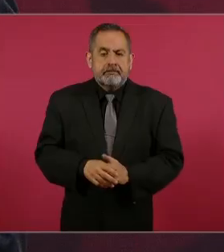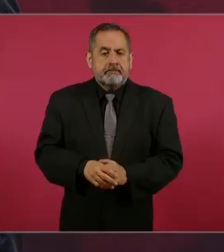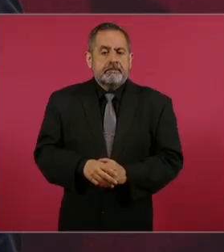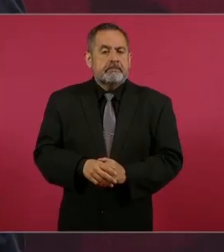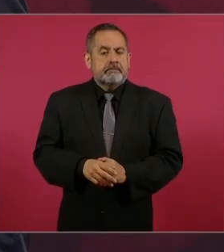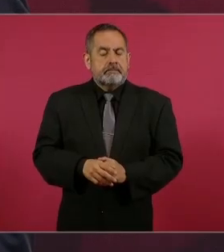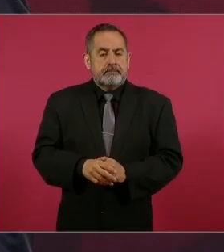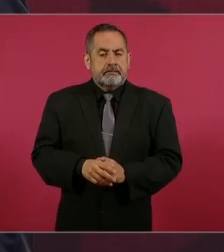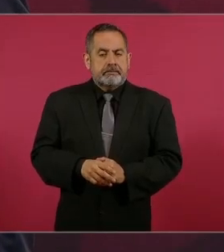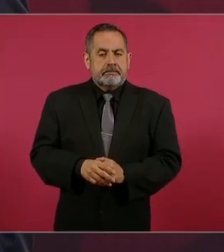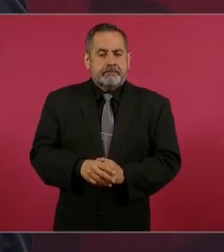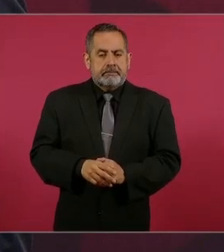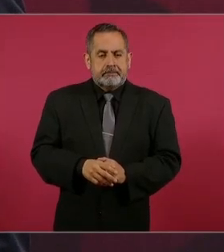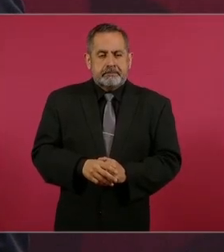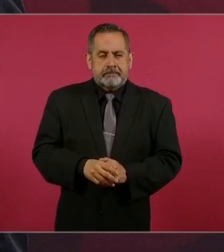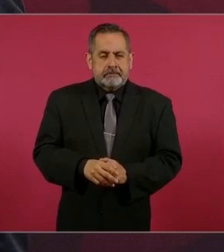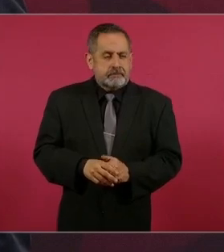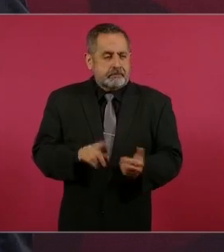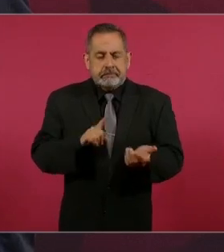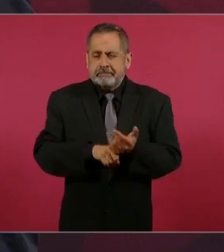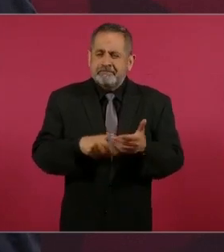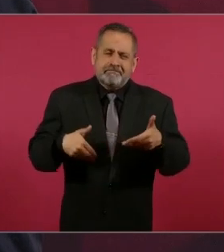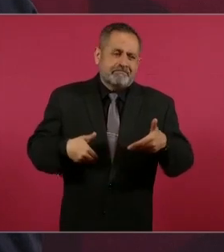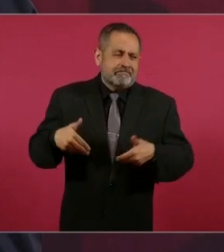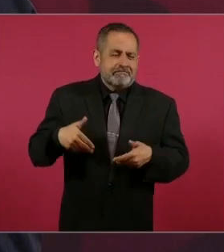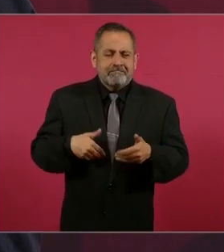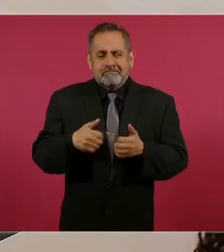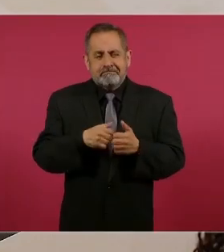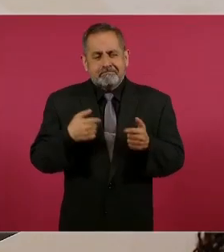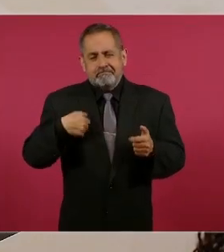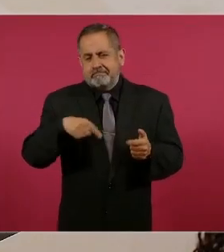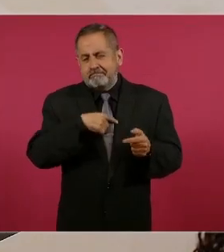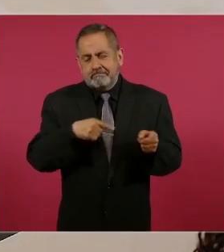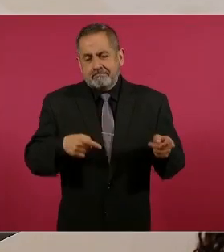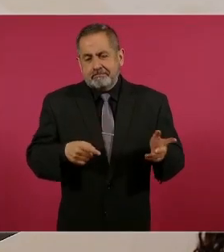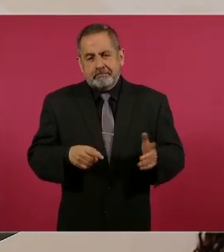y se molestan con nosotros.